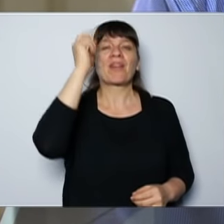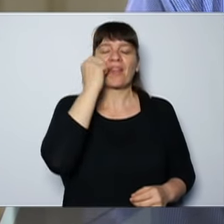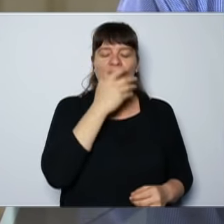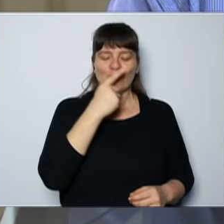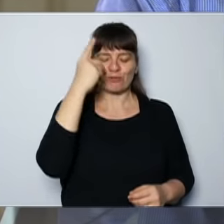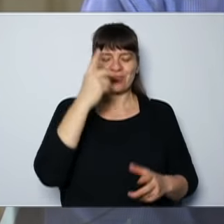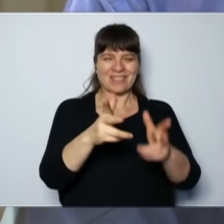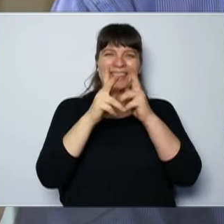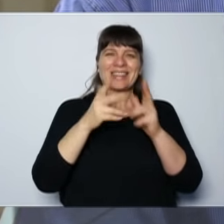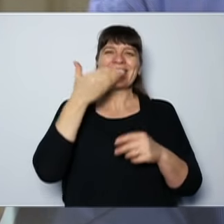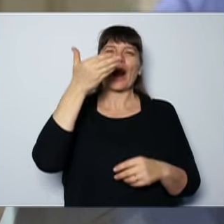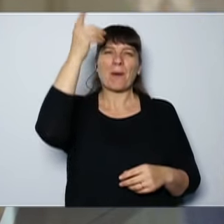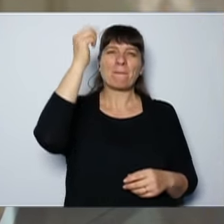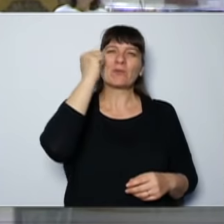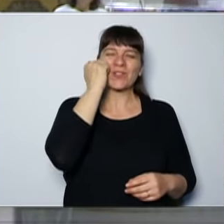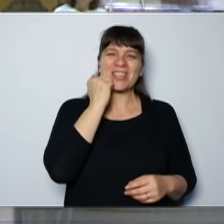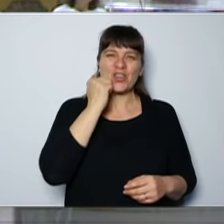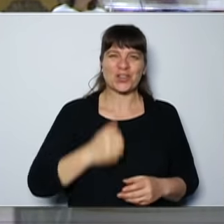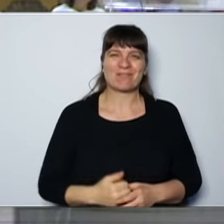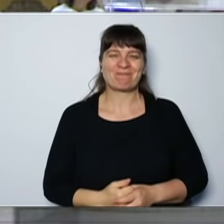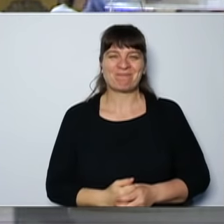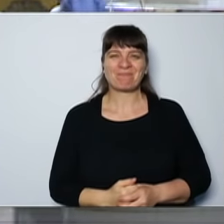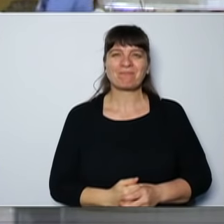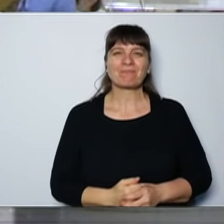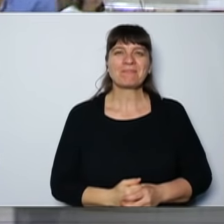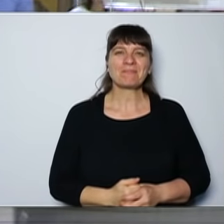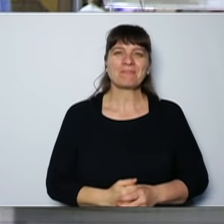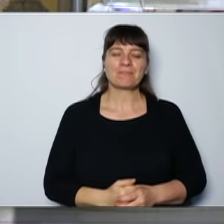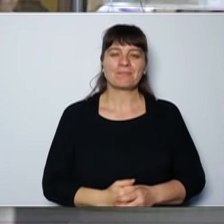Palabra de Dios. Te alabamos, Señor.